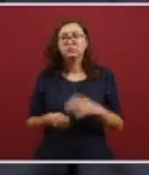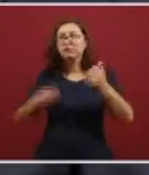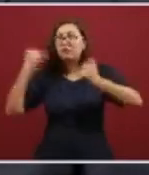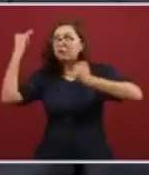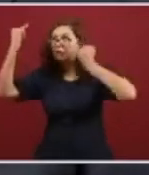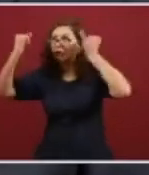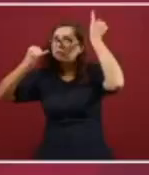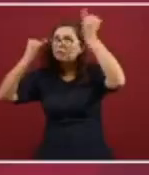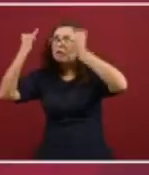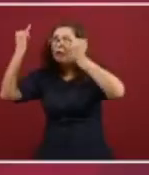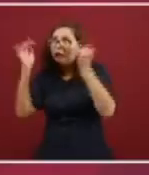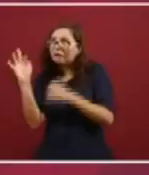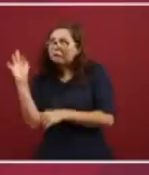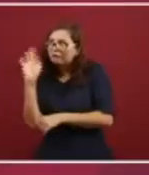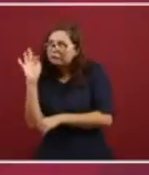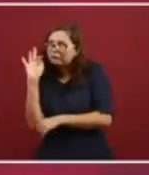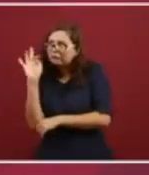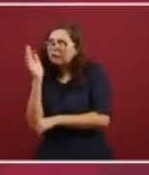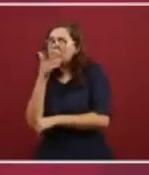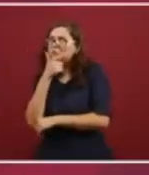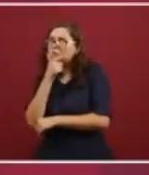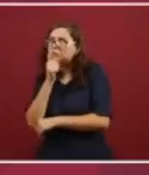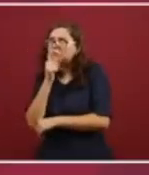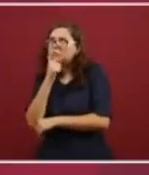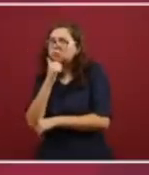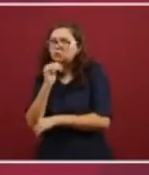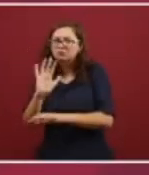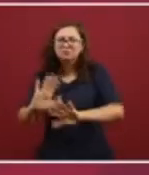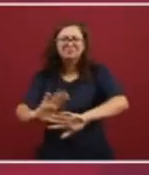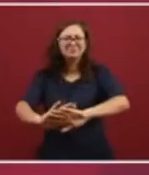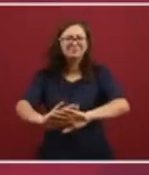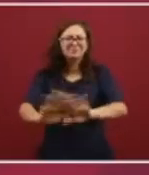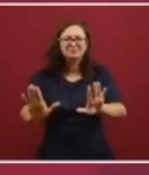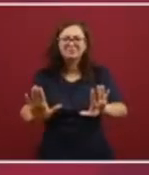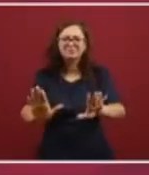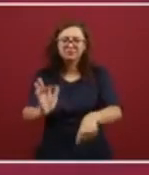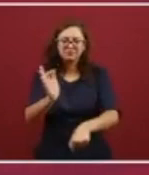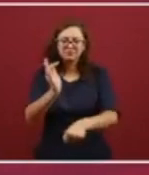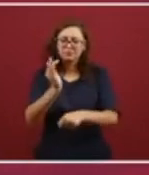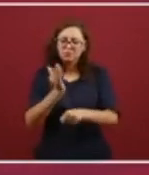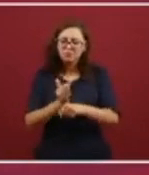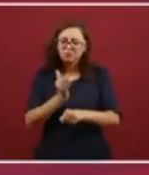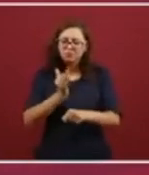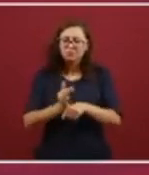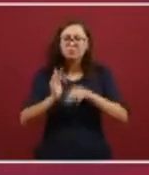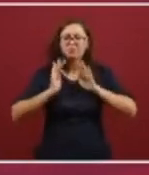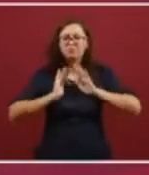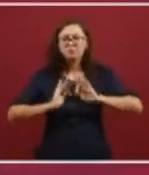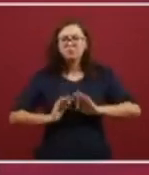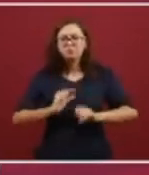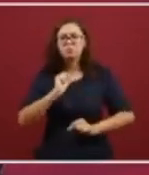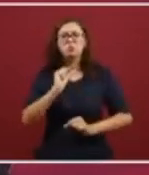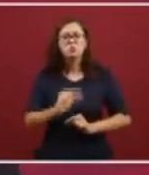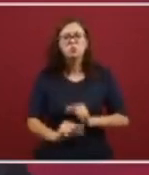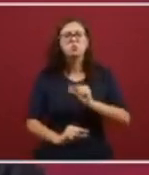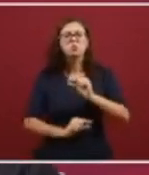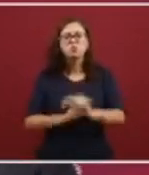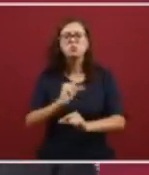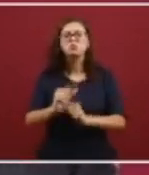especulemos, vamos a esperarnos poco a poco, se va a ir informando de cómo van las